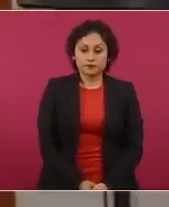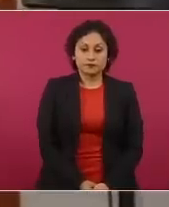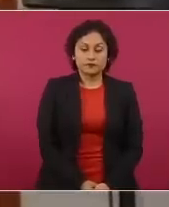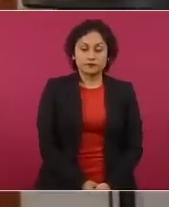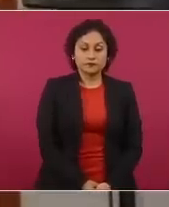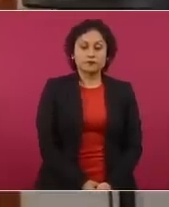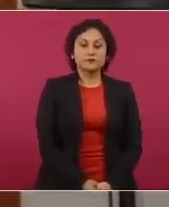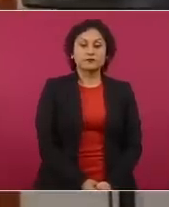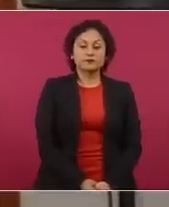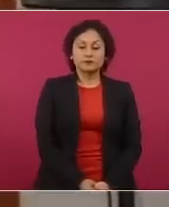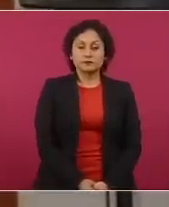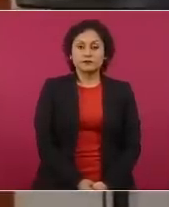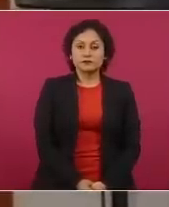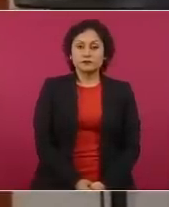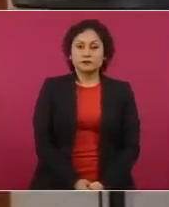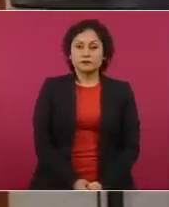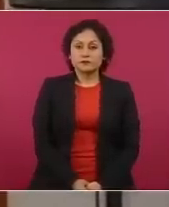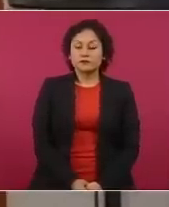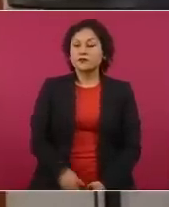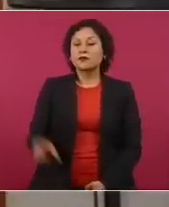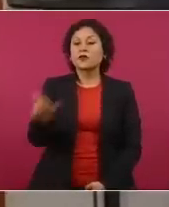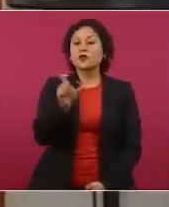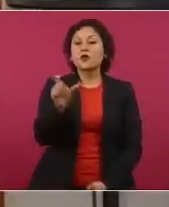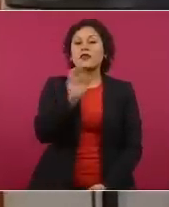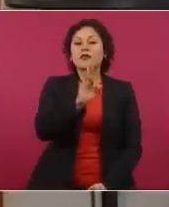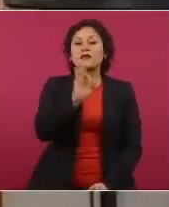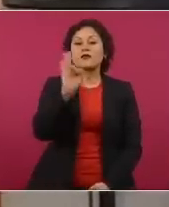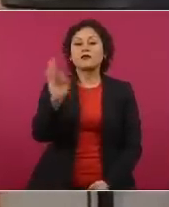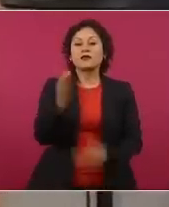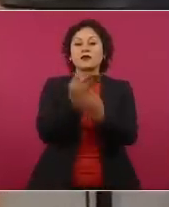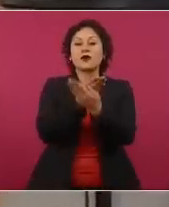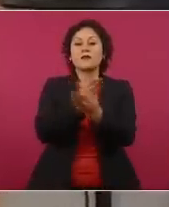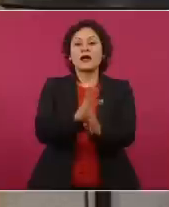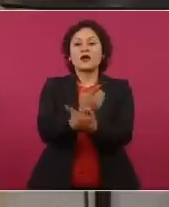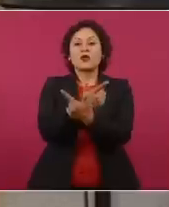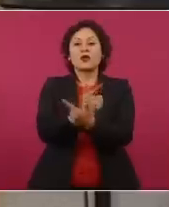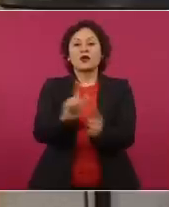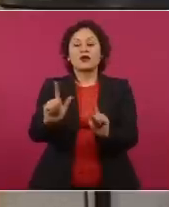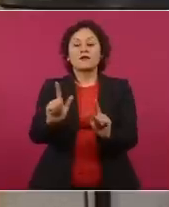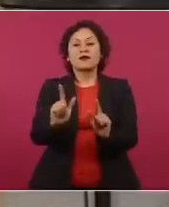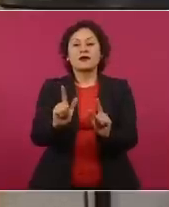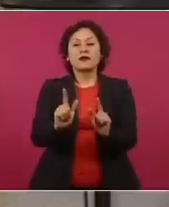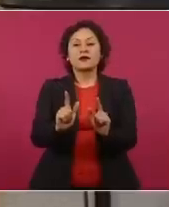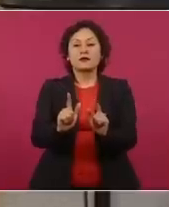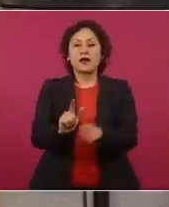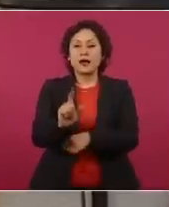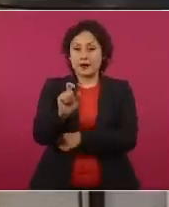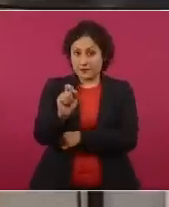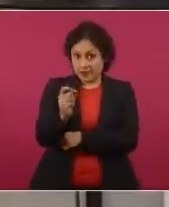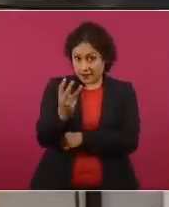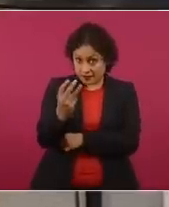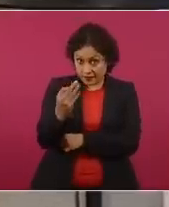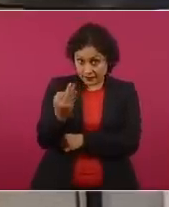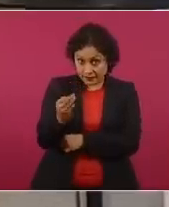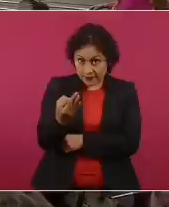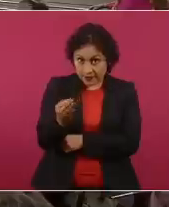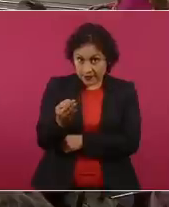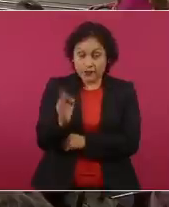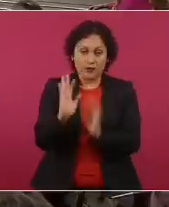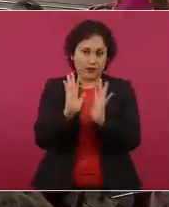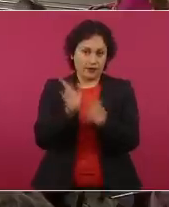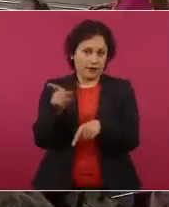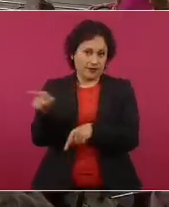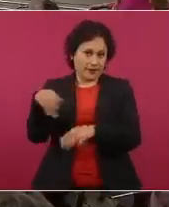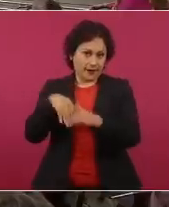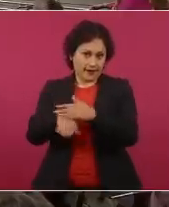cuándo fue lo del que descongelaron las cuentas? El 23 de febrero de este año. 23 de febrero. O sea, ya estaba ahí ella.